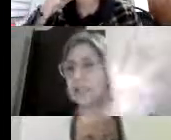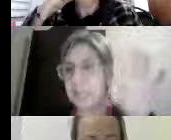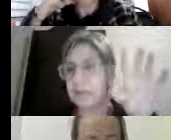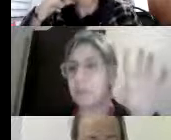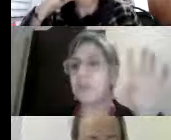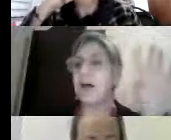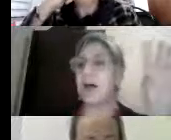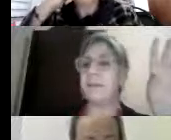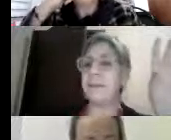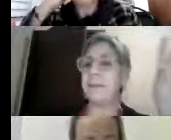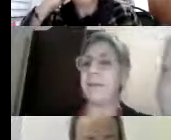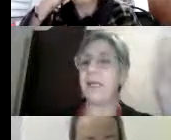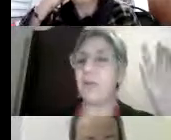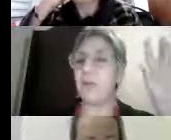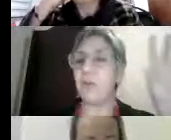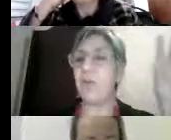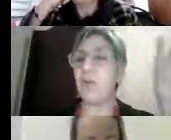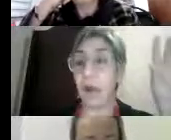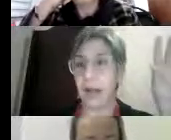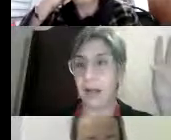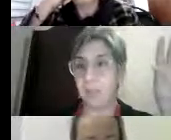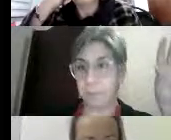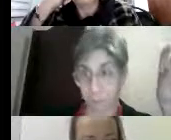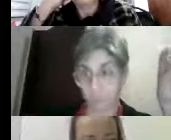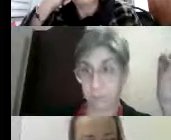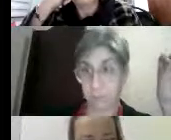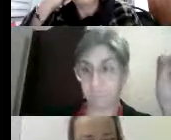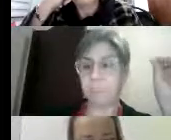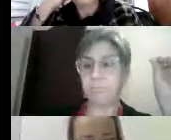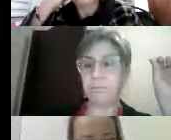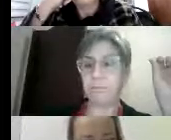esto es así, vamos a ver que el resto del mundo lo haga.